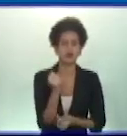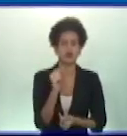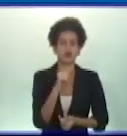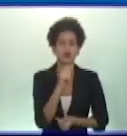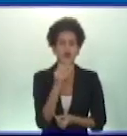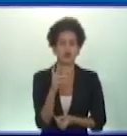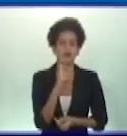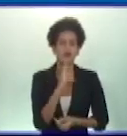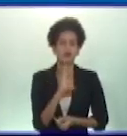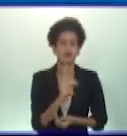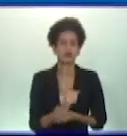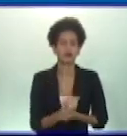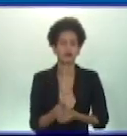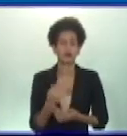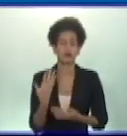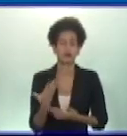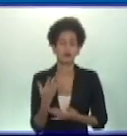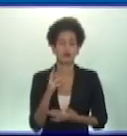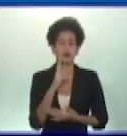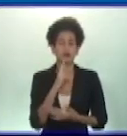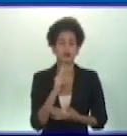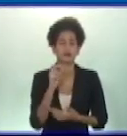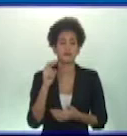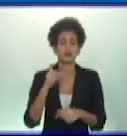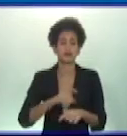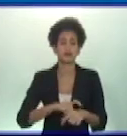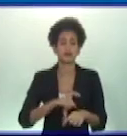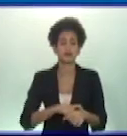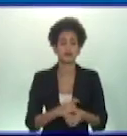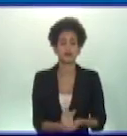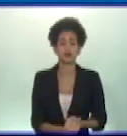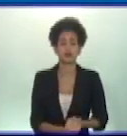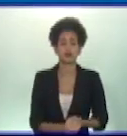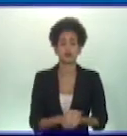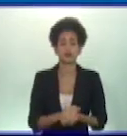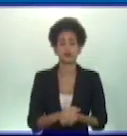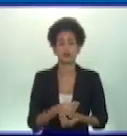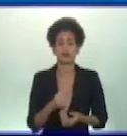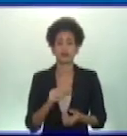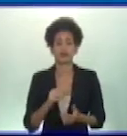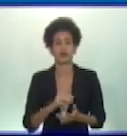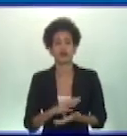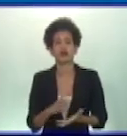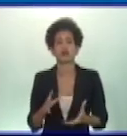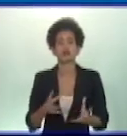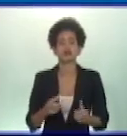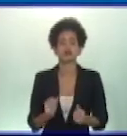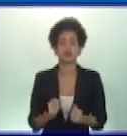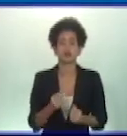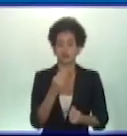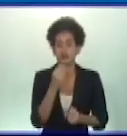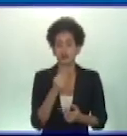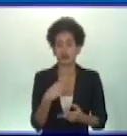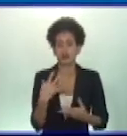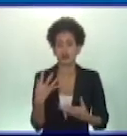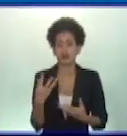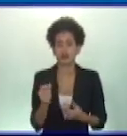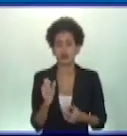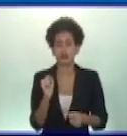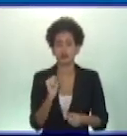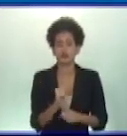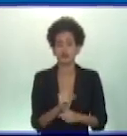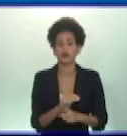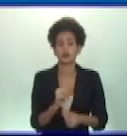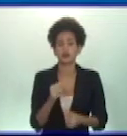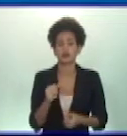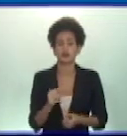recuerden que nos piden la respuesta en minutos. Por lo tanto, podemos ahorrar un grupo de cálculo y desde el inicio comenzar a